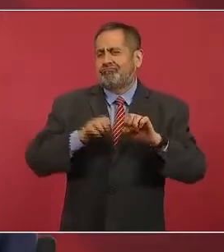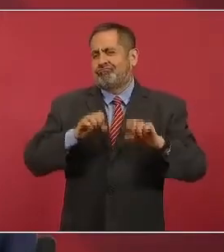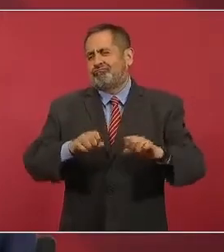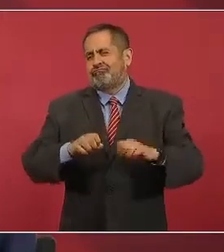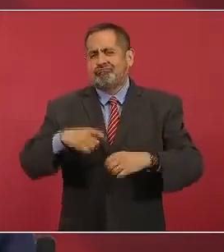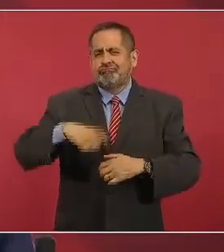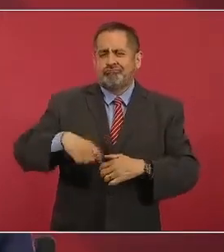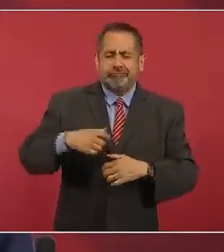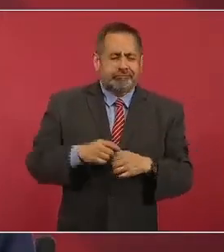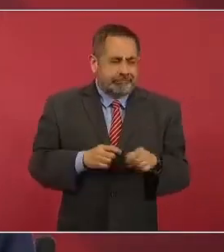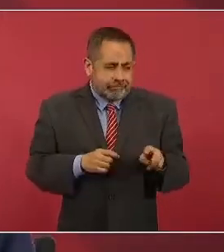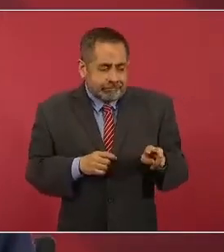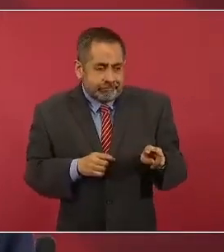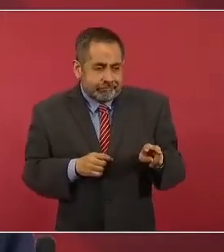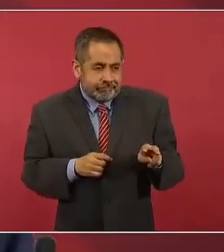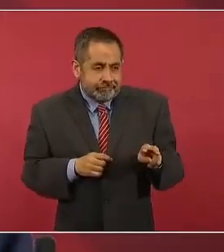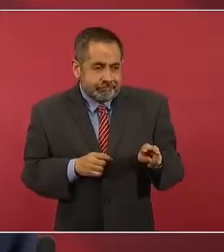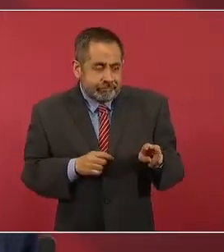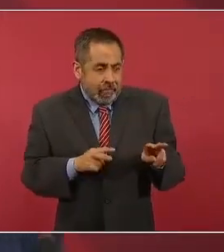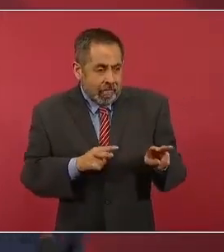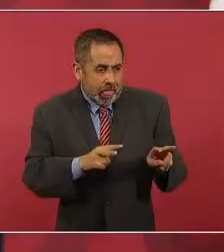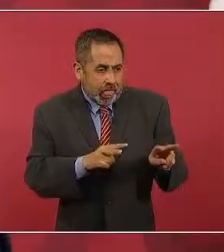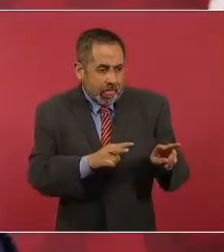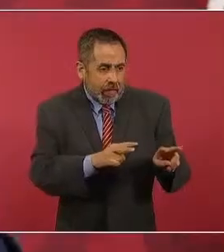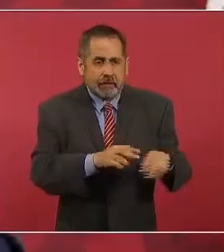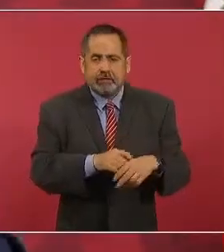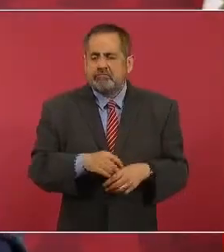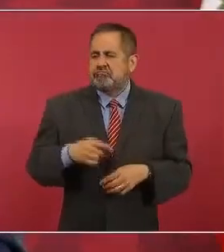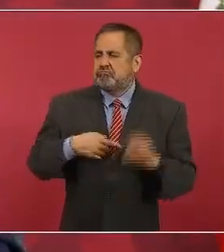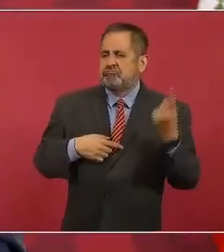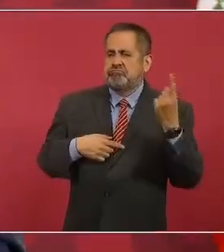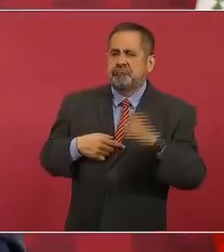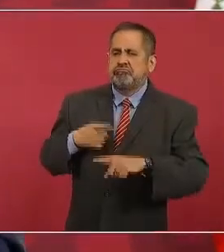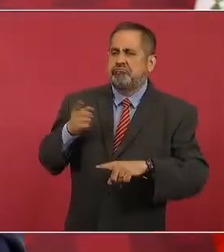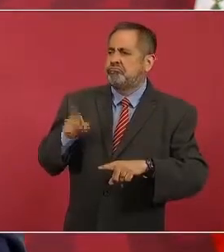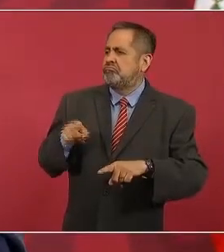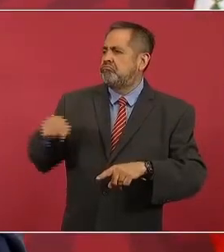de cómo someten autoridades,